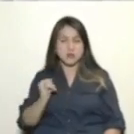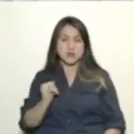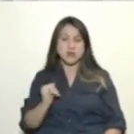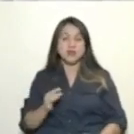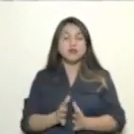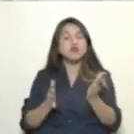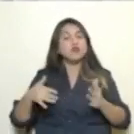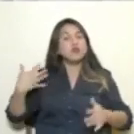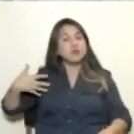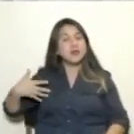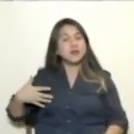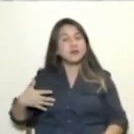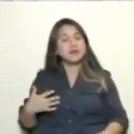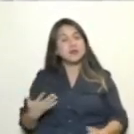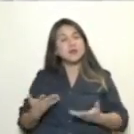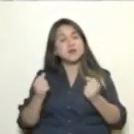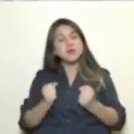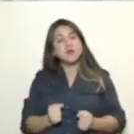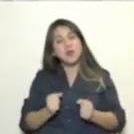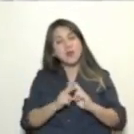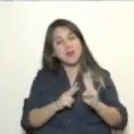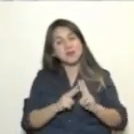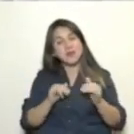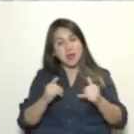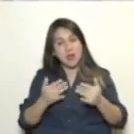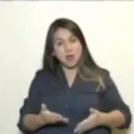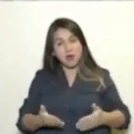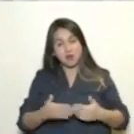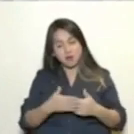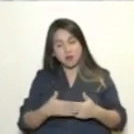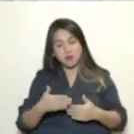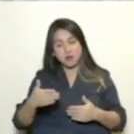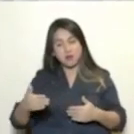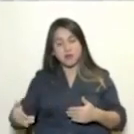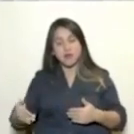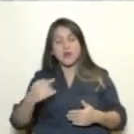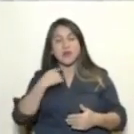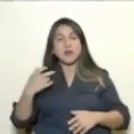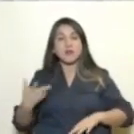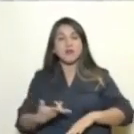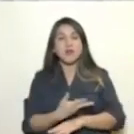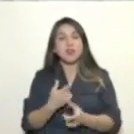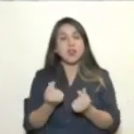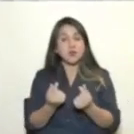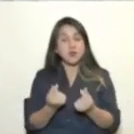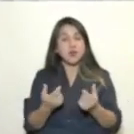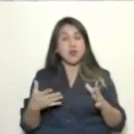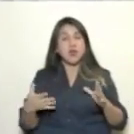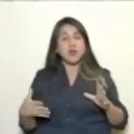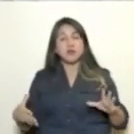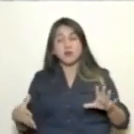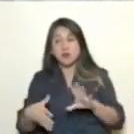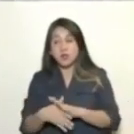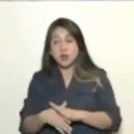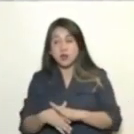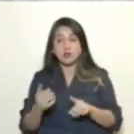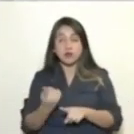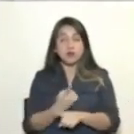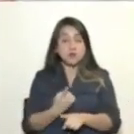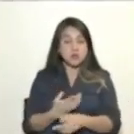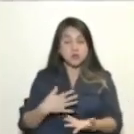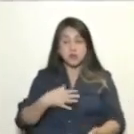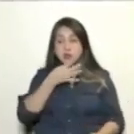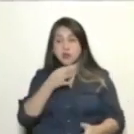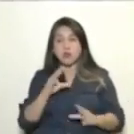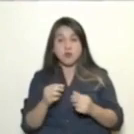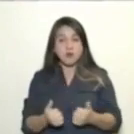muy importante cómo se puede proceder ahora. Este efecto de estos economistas que se juntaron, qué sé yo digo,